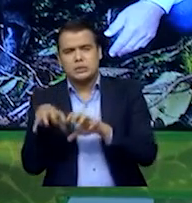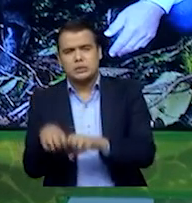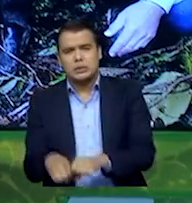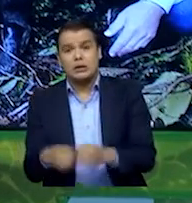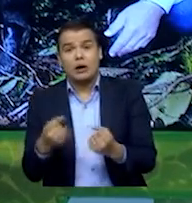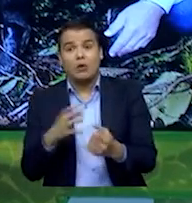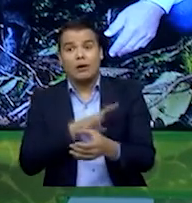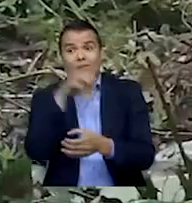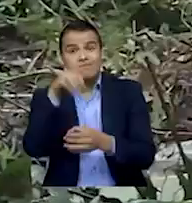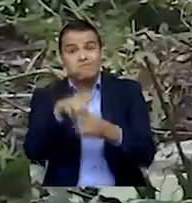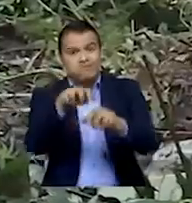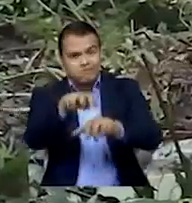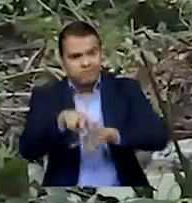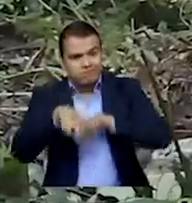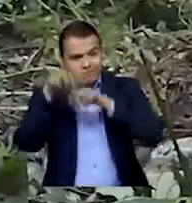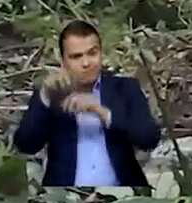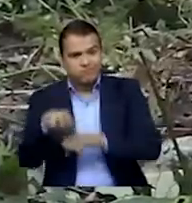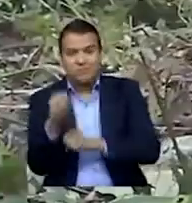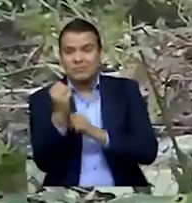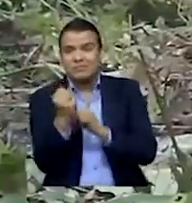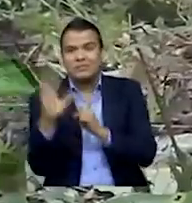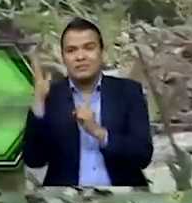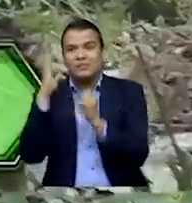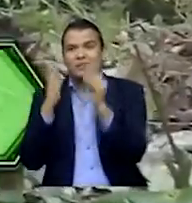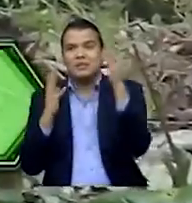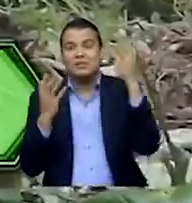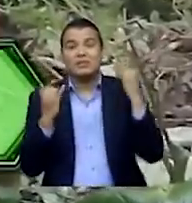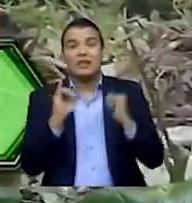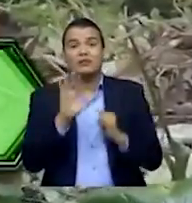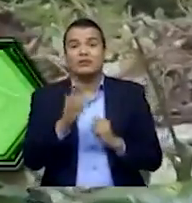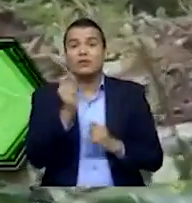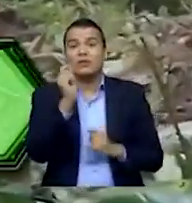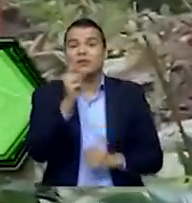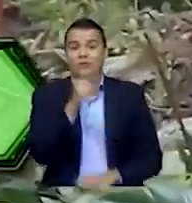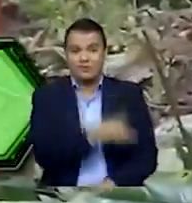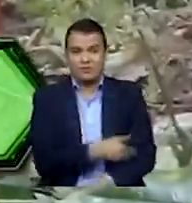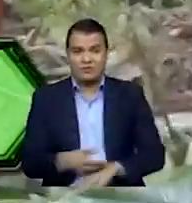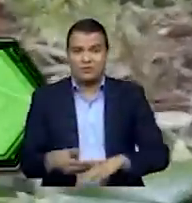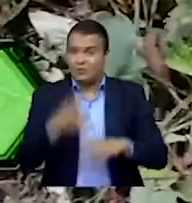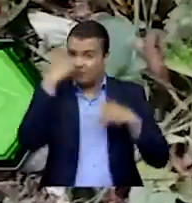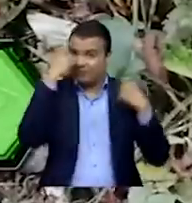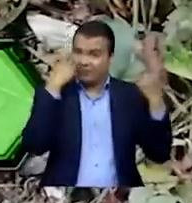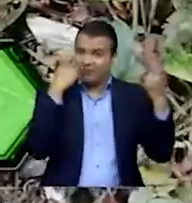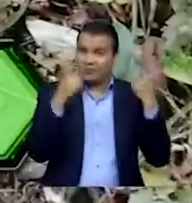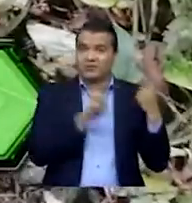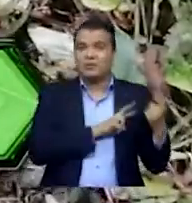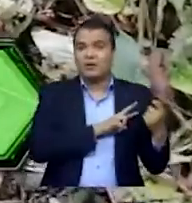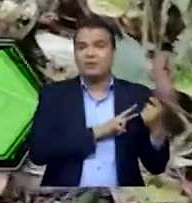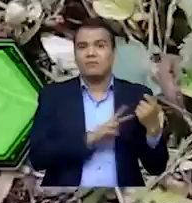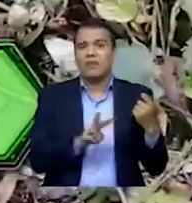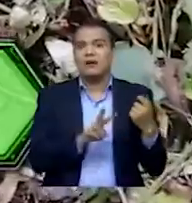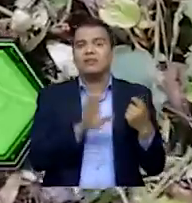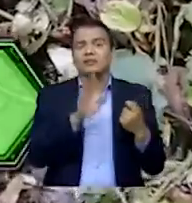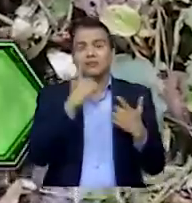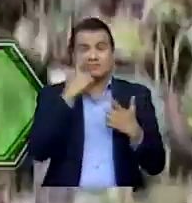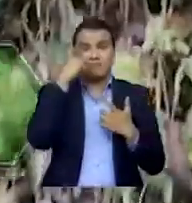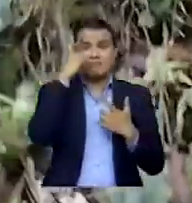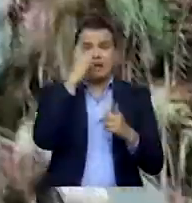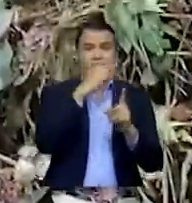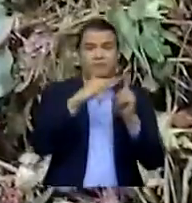del hombre continúan uniéndose actores sociales a la estrategia valle más verde esta vez la comunidad de los caleños